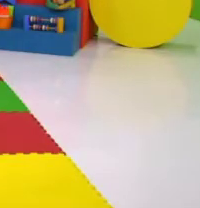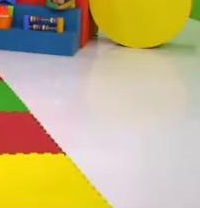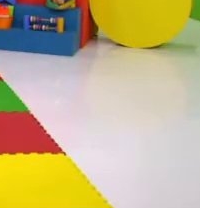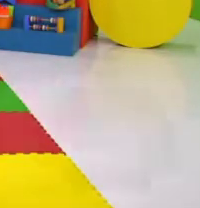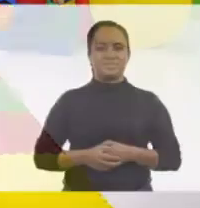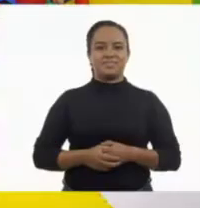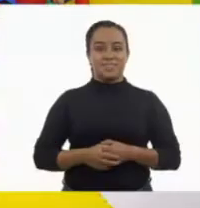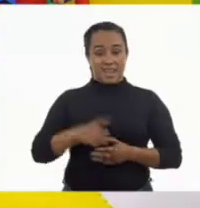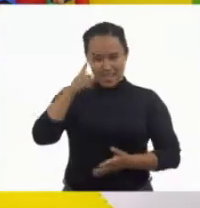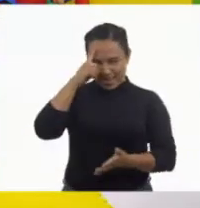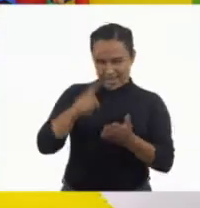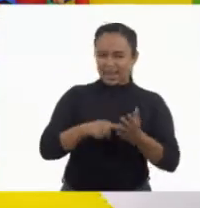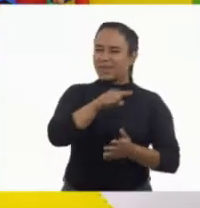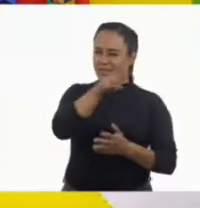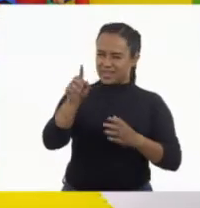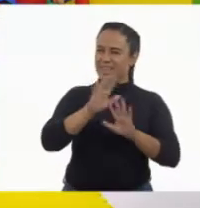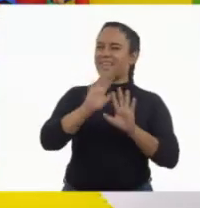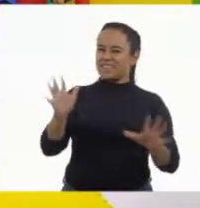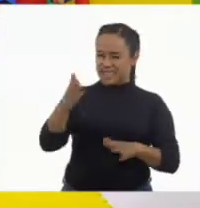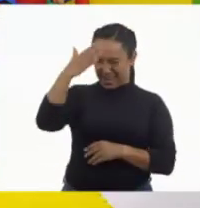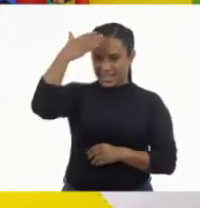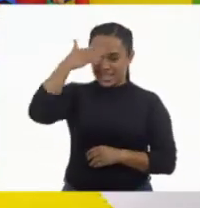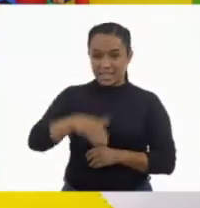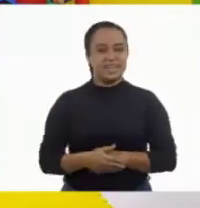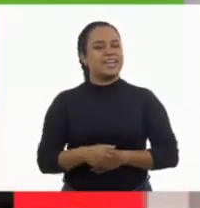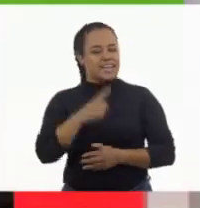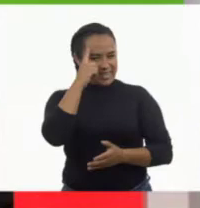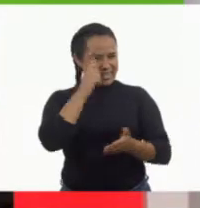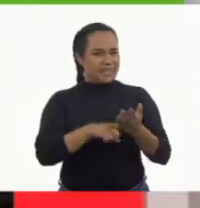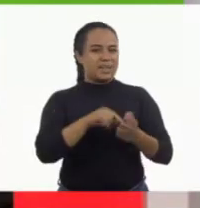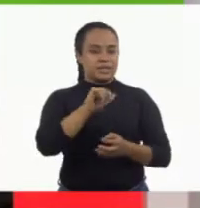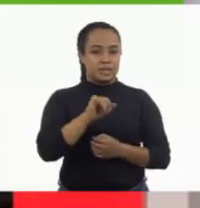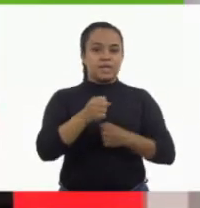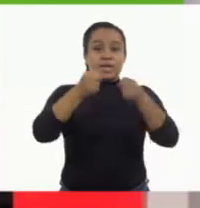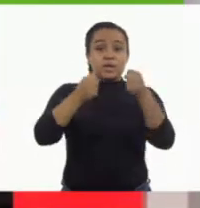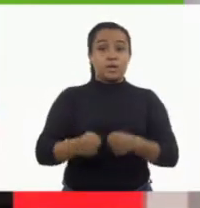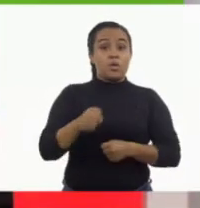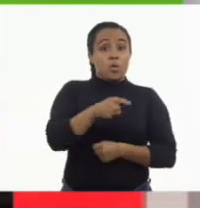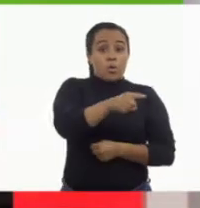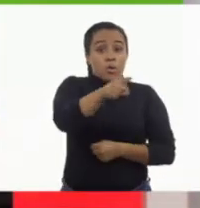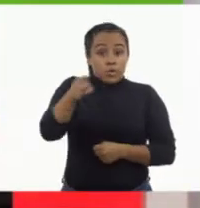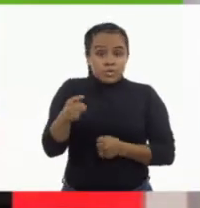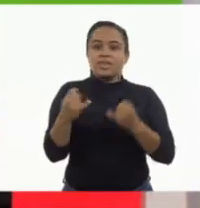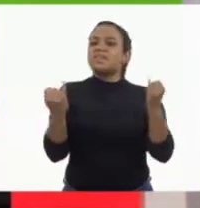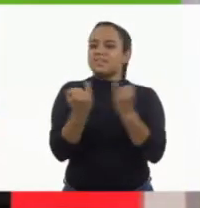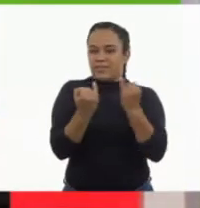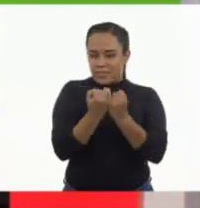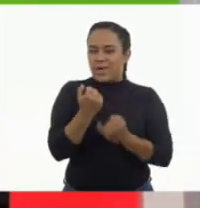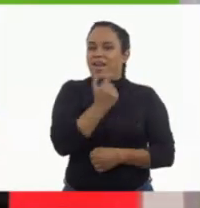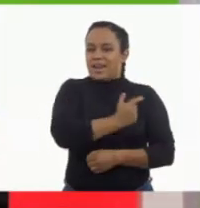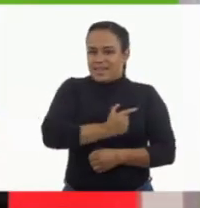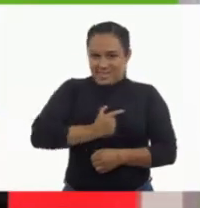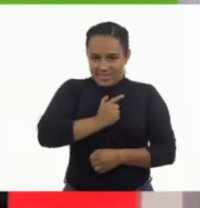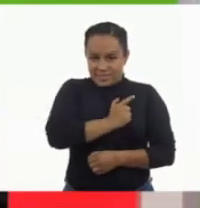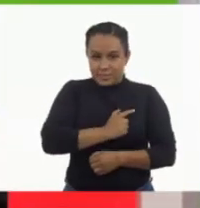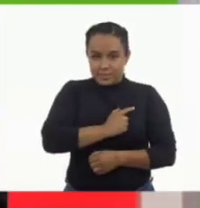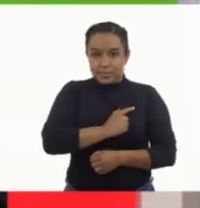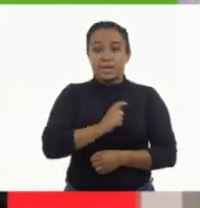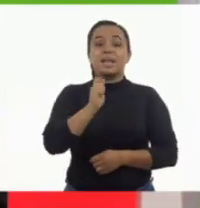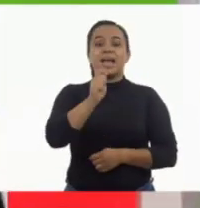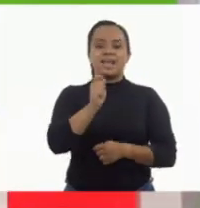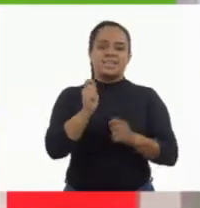Yo creo que ya saben, ¿verdad? Yo creo que sí, y estoy segura que a ustedes en casa esto también les da alegría.